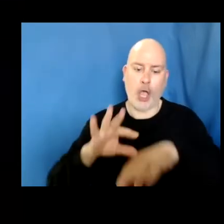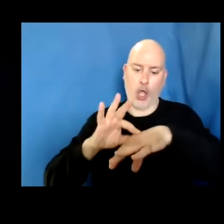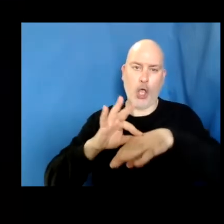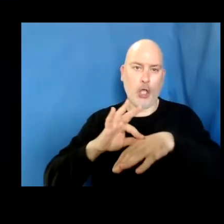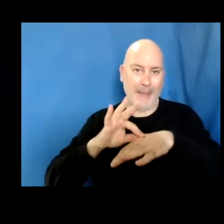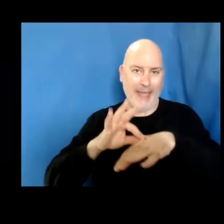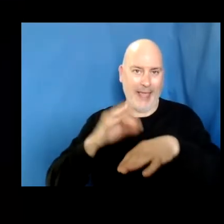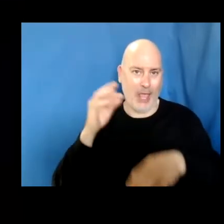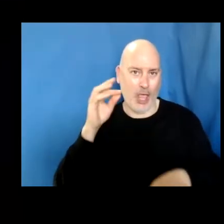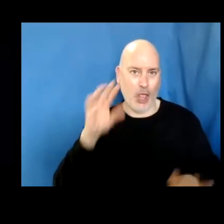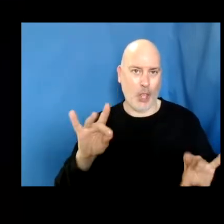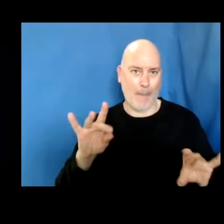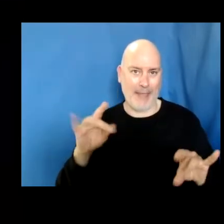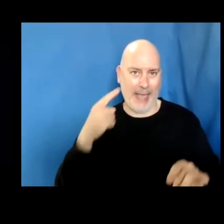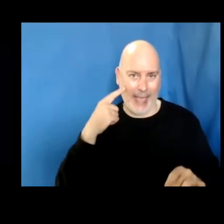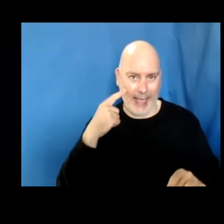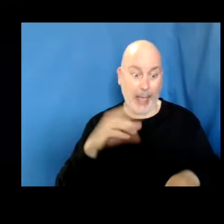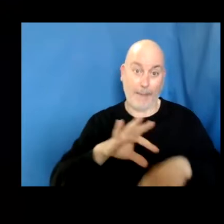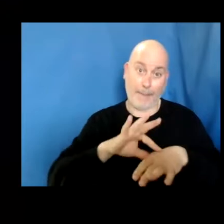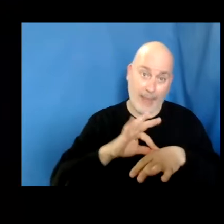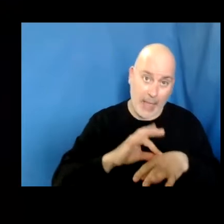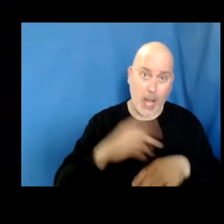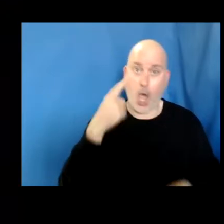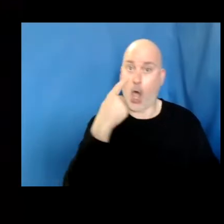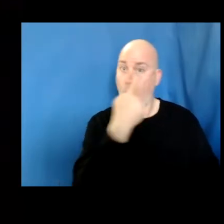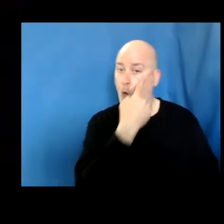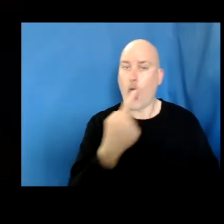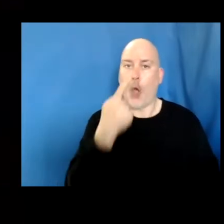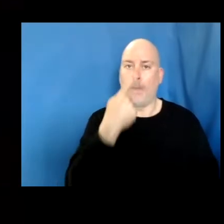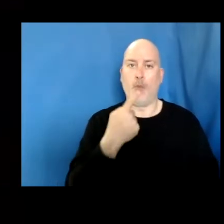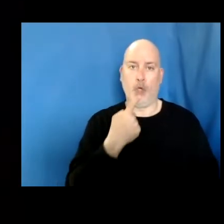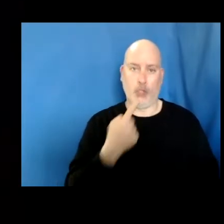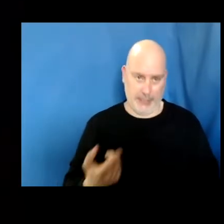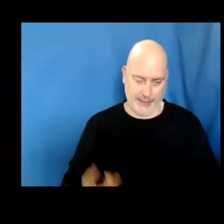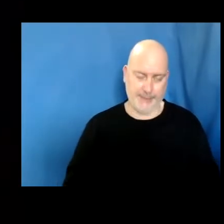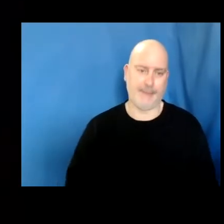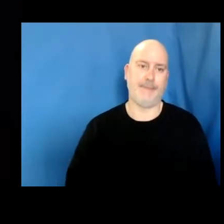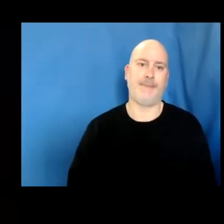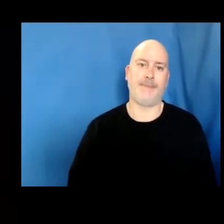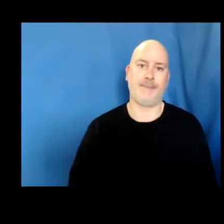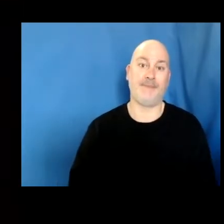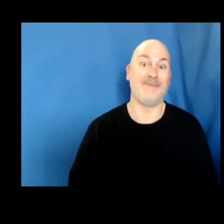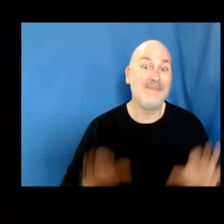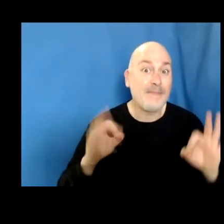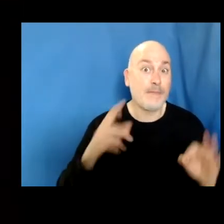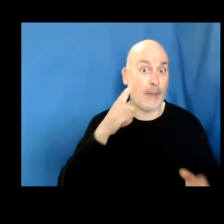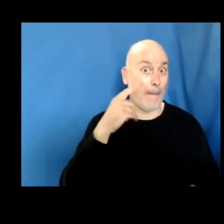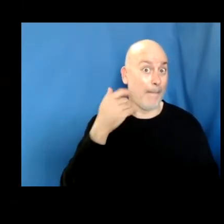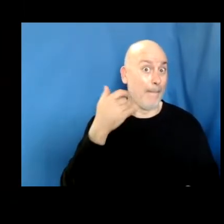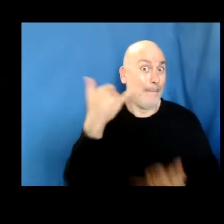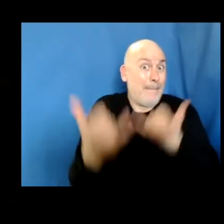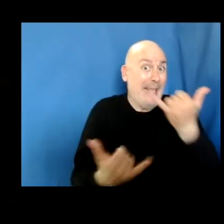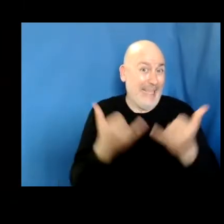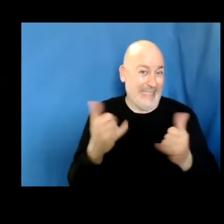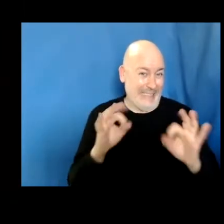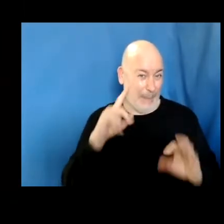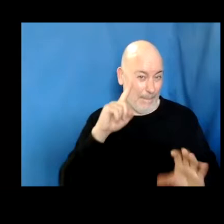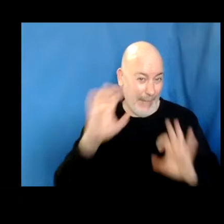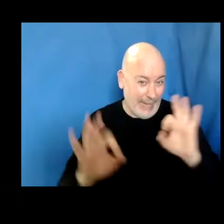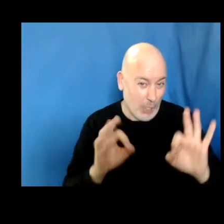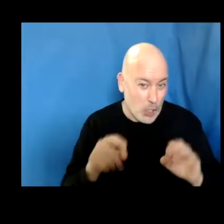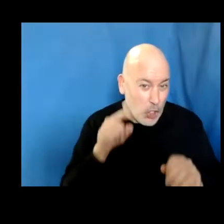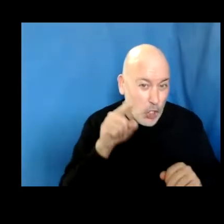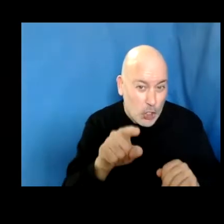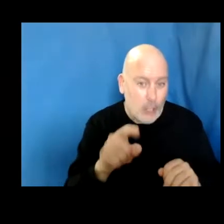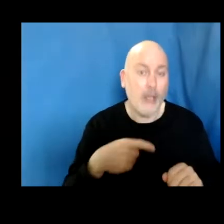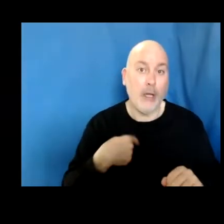la piel, sobre los ojos o sobre las mucosas. Respecto al peligro de intoxicación, son múltiples los productos que nos